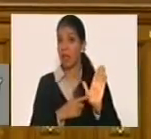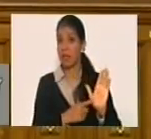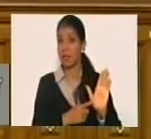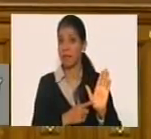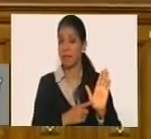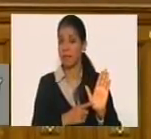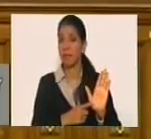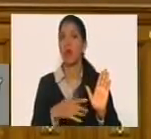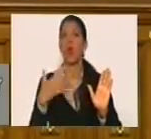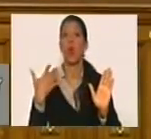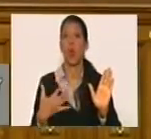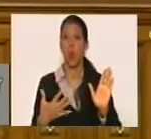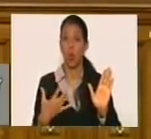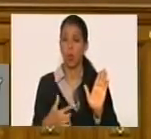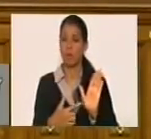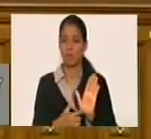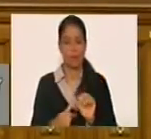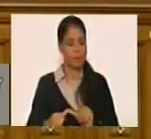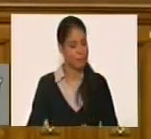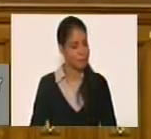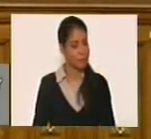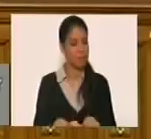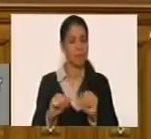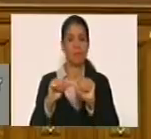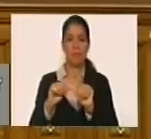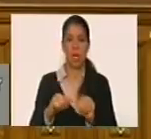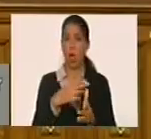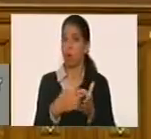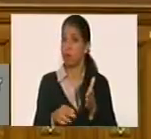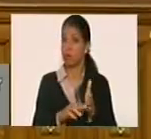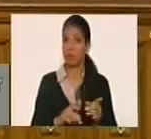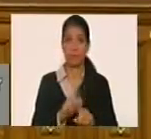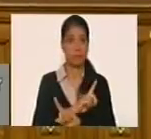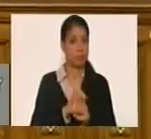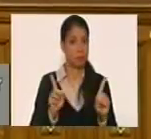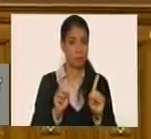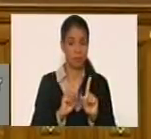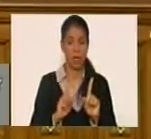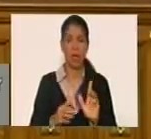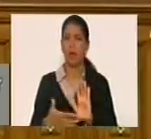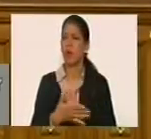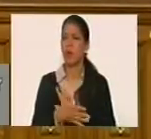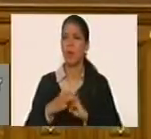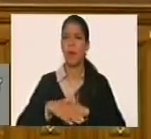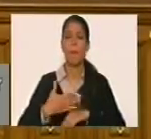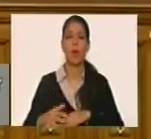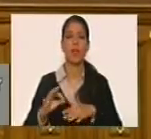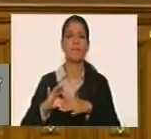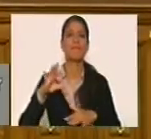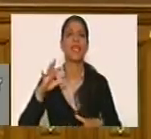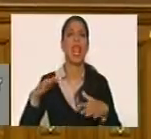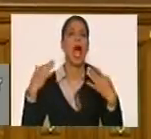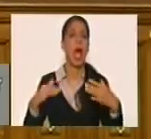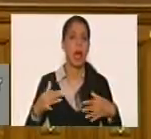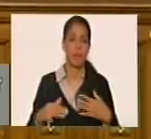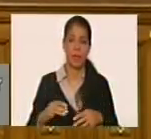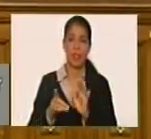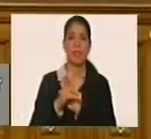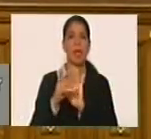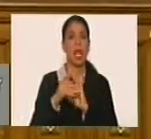tienen carácter imprescriptible por tratarse de violaciones graves de los derechos